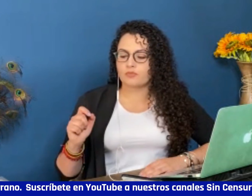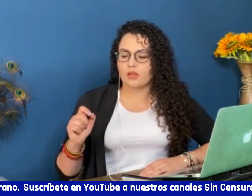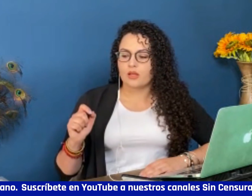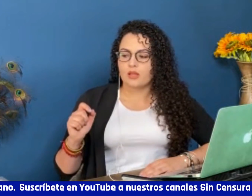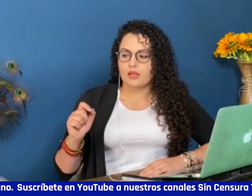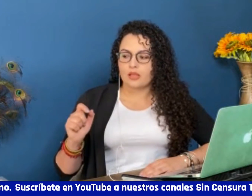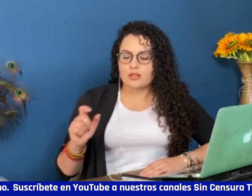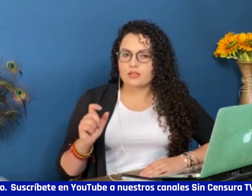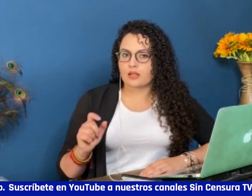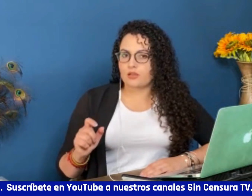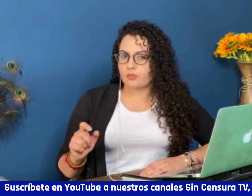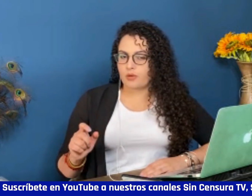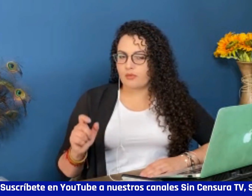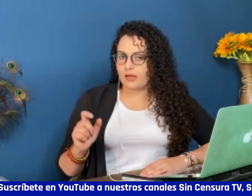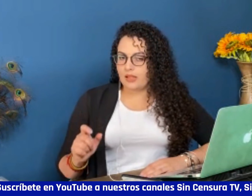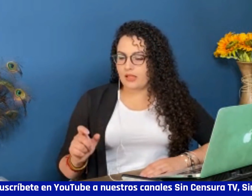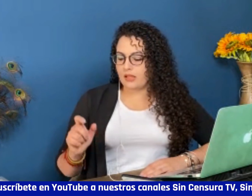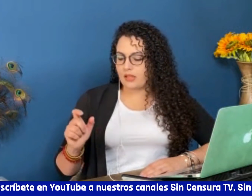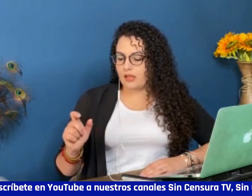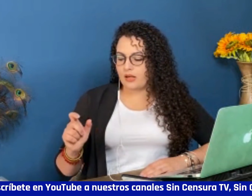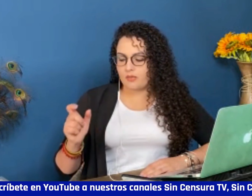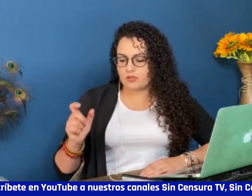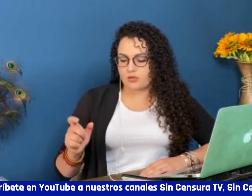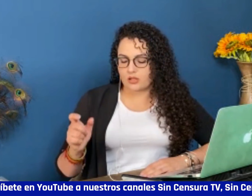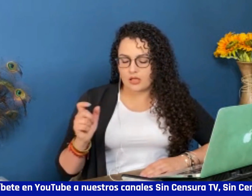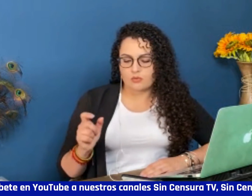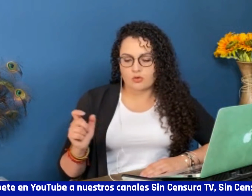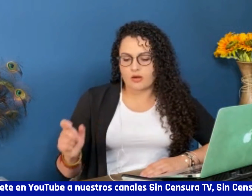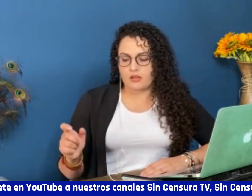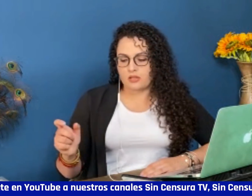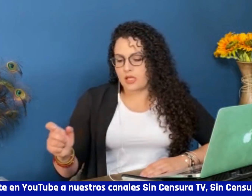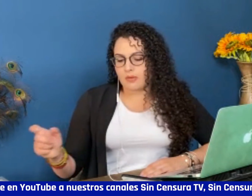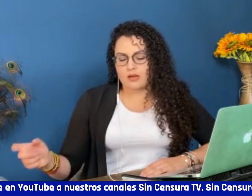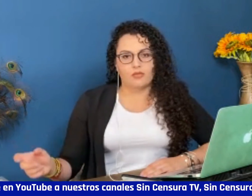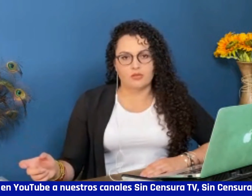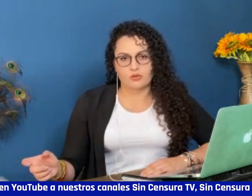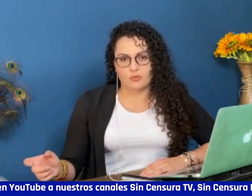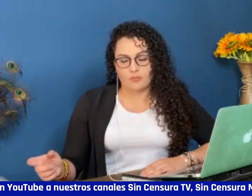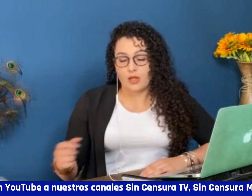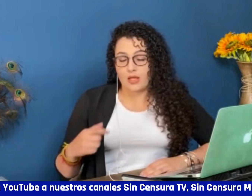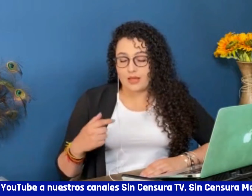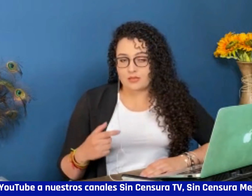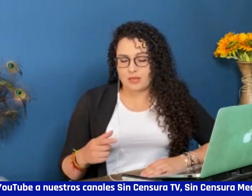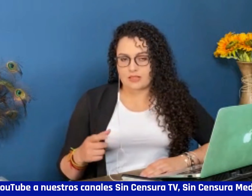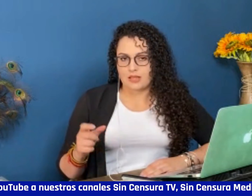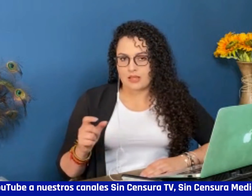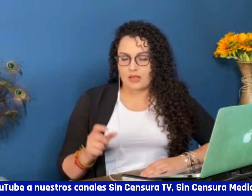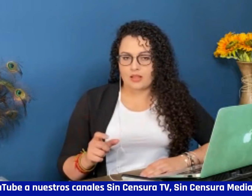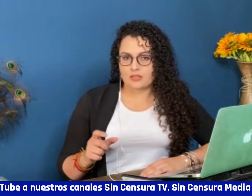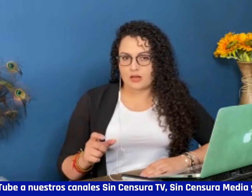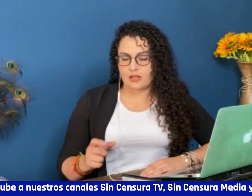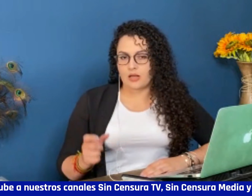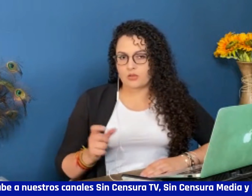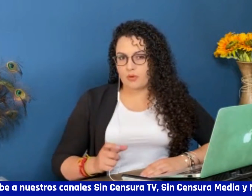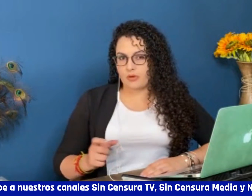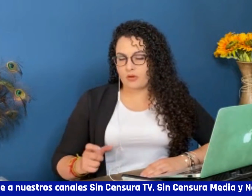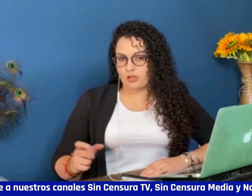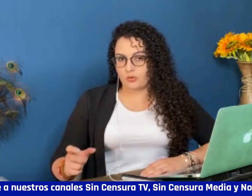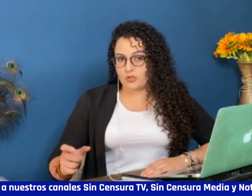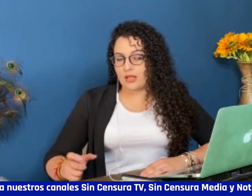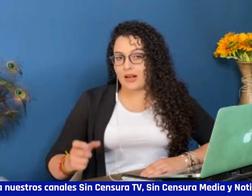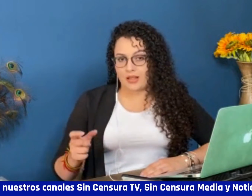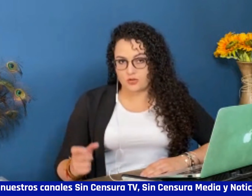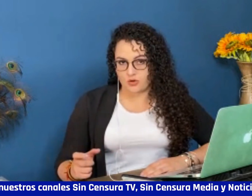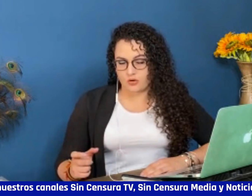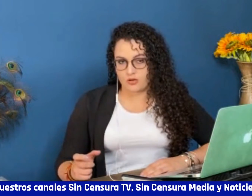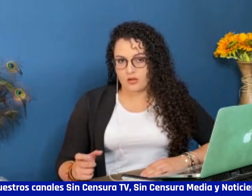fiscal. Quiere decir que la Suprema valida que la evasión, que tengamos gobernadores que evaden el fisco. Es más, quiere decir que la Suprema Corte